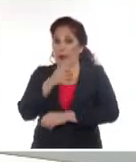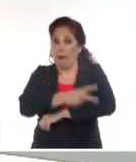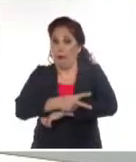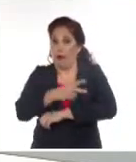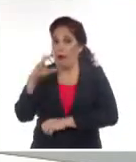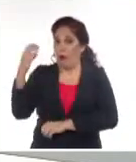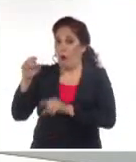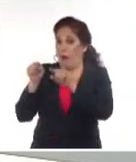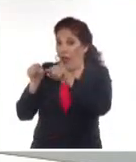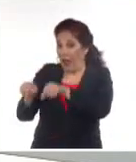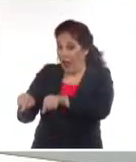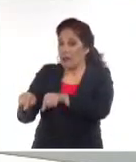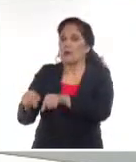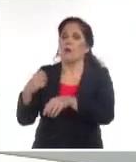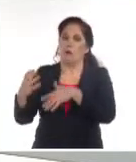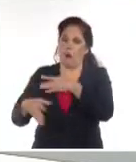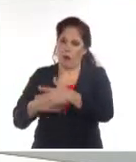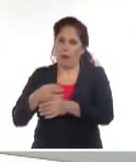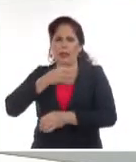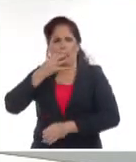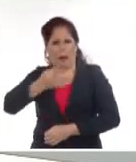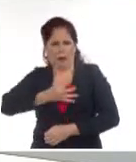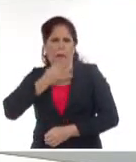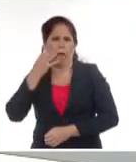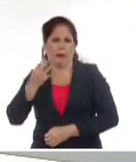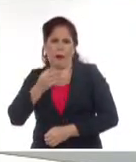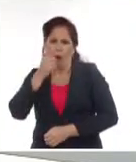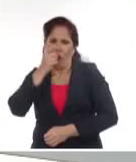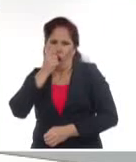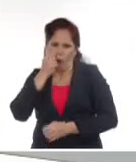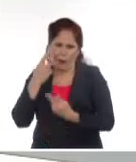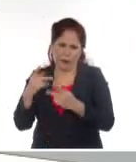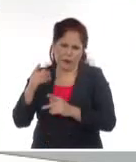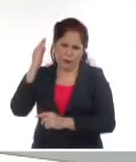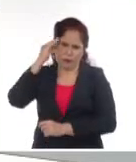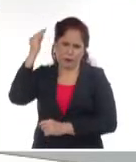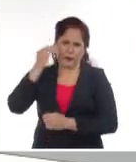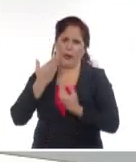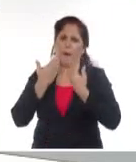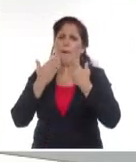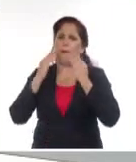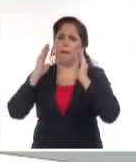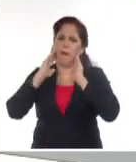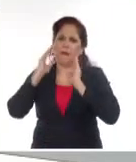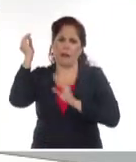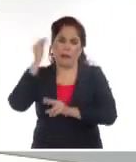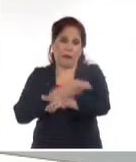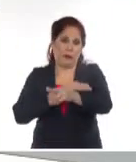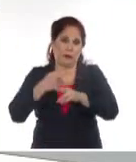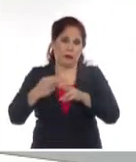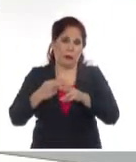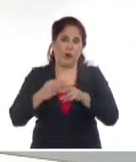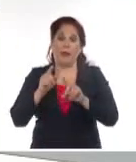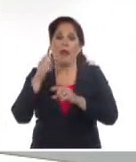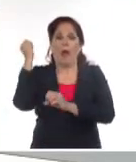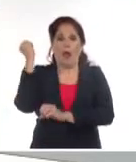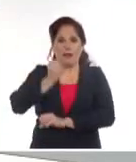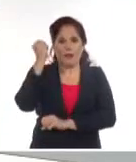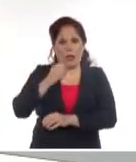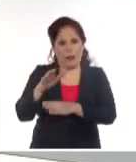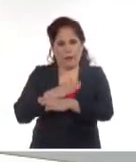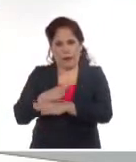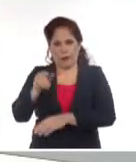y tiene muchísimo que contar, más allá de lo que se sabe de su historial criminal, que ya es bastante. De los ex